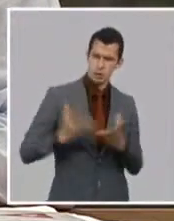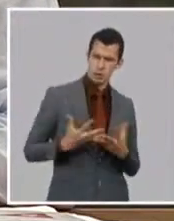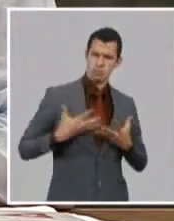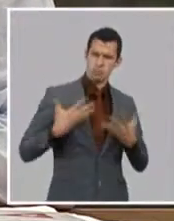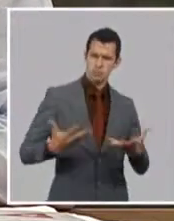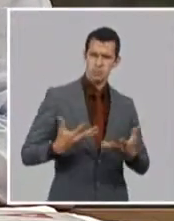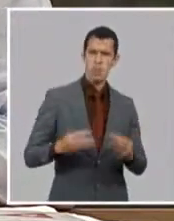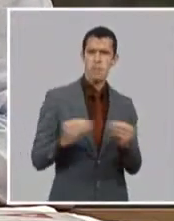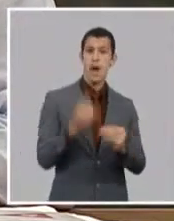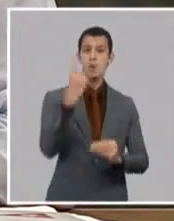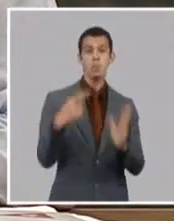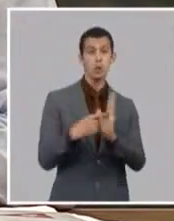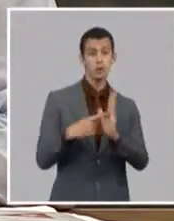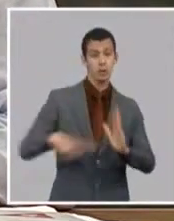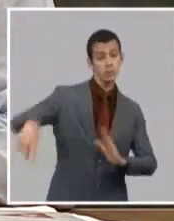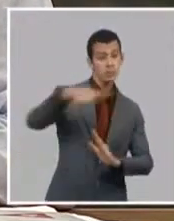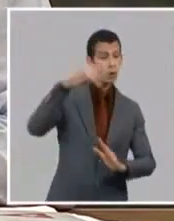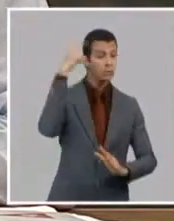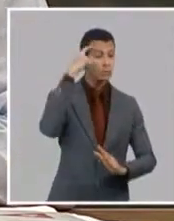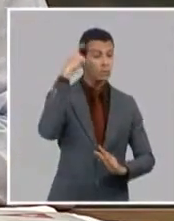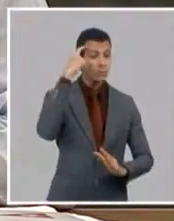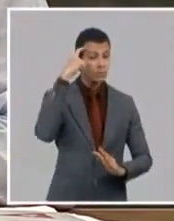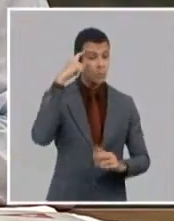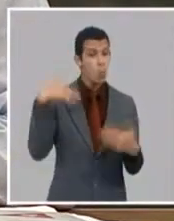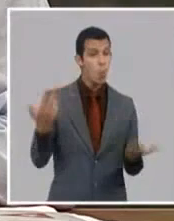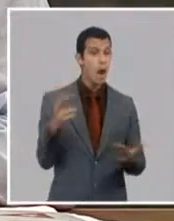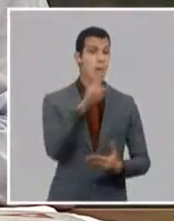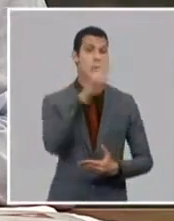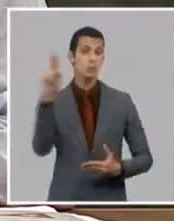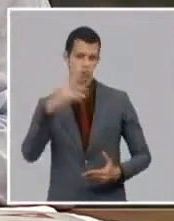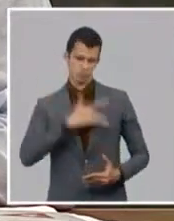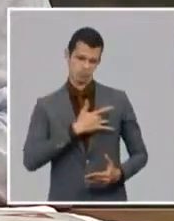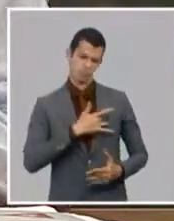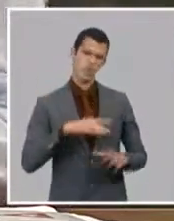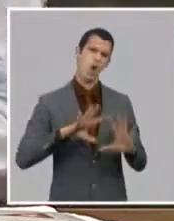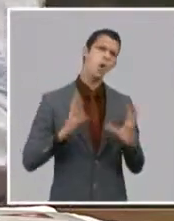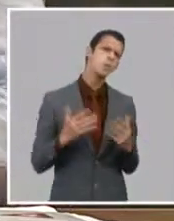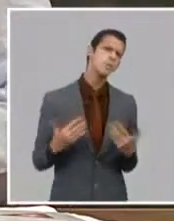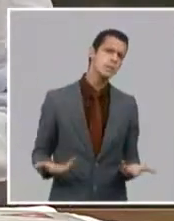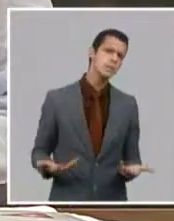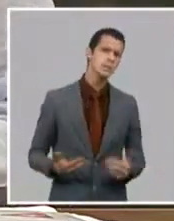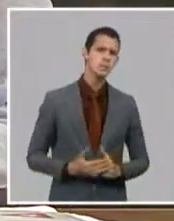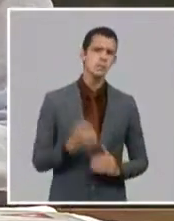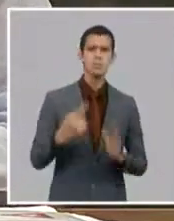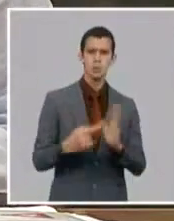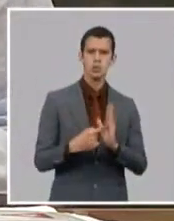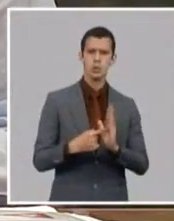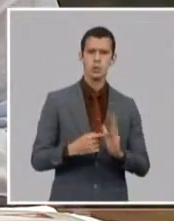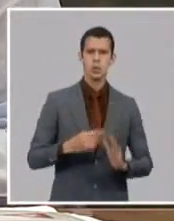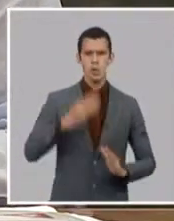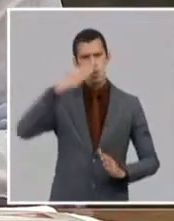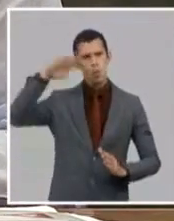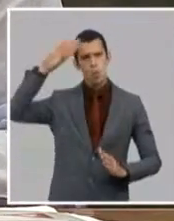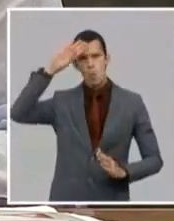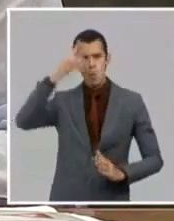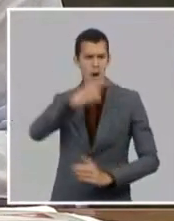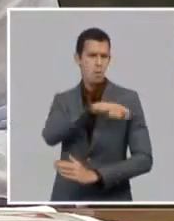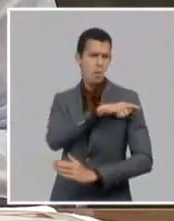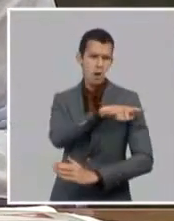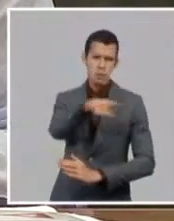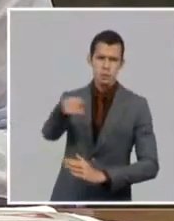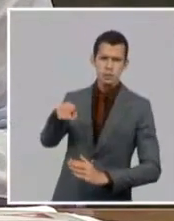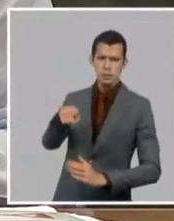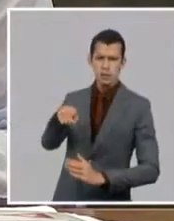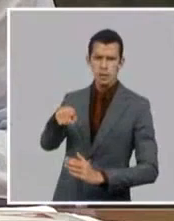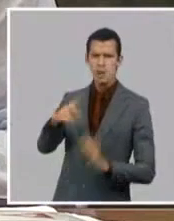de cada cual, de las virtudes de cada cual y sobre todo de las virtudes de un pueblo. Y eso está en nuestro pueblo. Este es un pueblo de virtudes al que